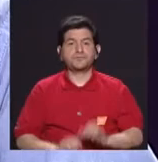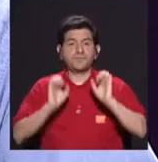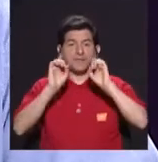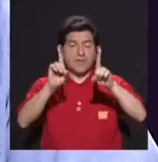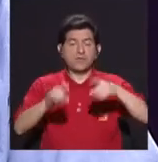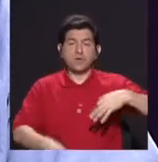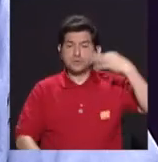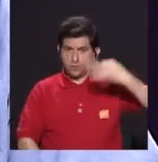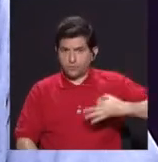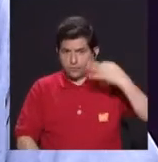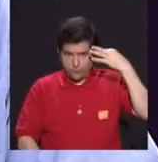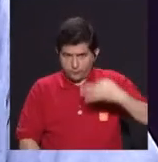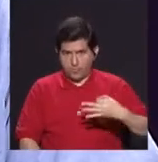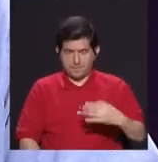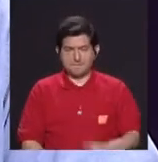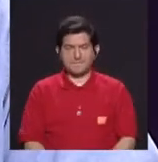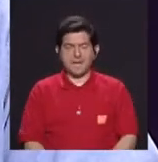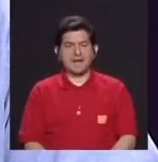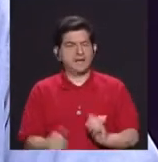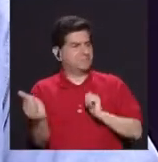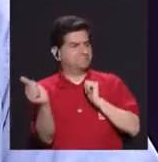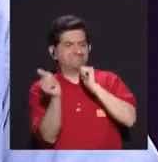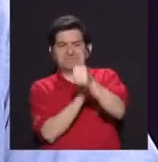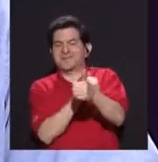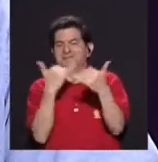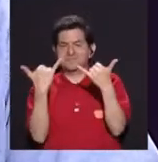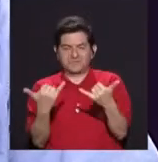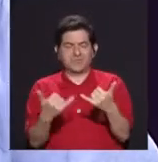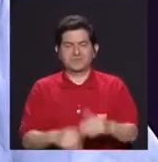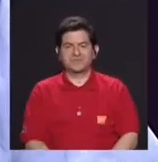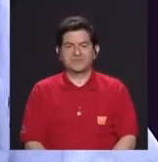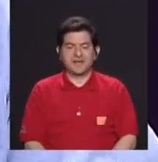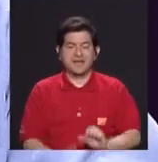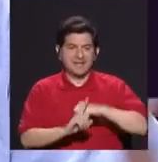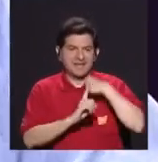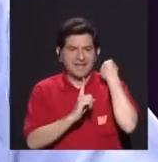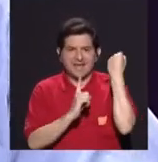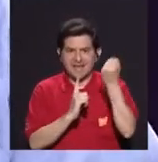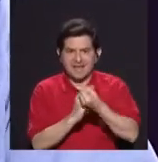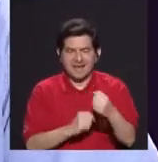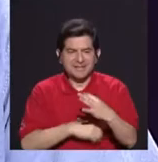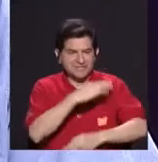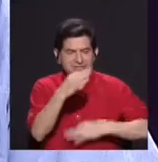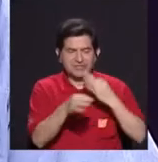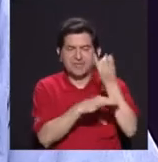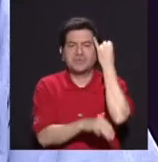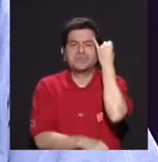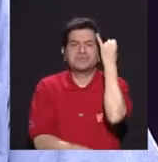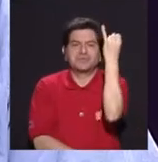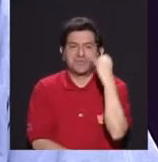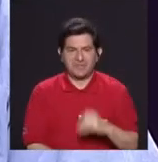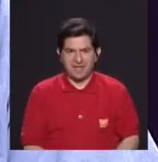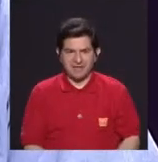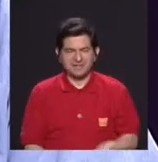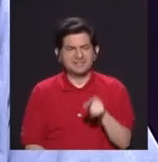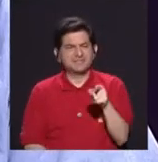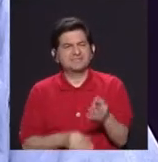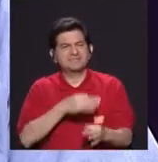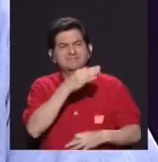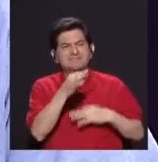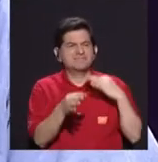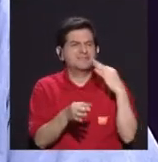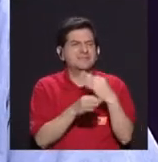formal ha quedado rebasada o desplazada ante aquellos tipos de iniciativas que son más